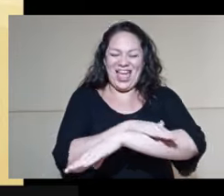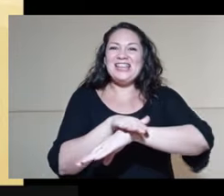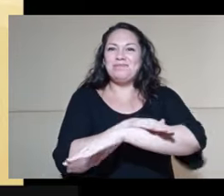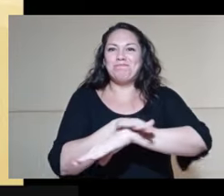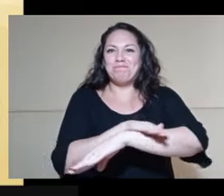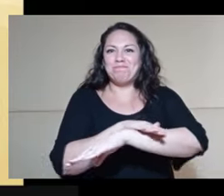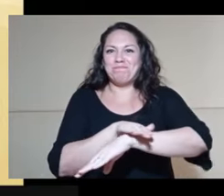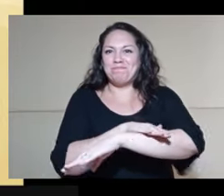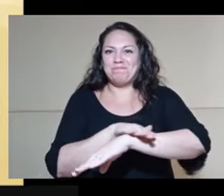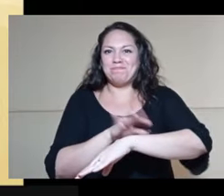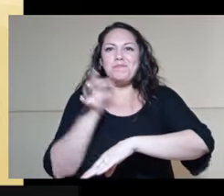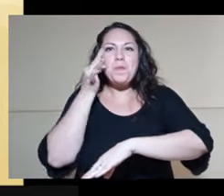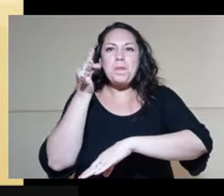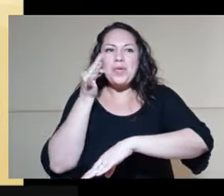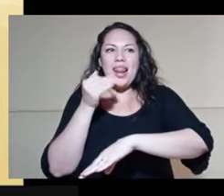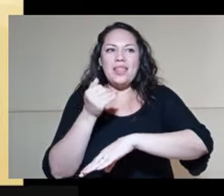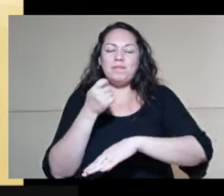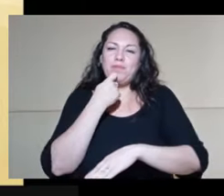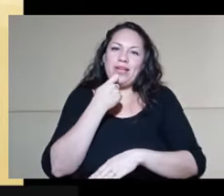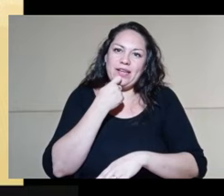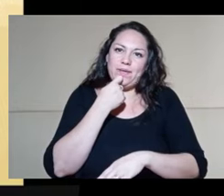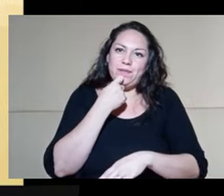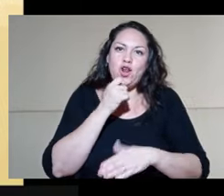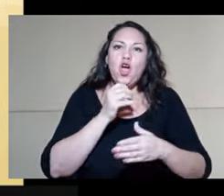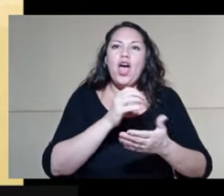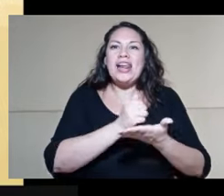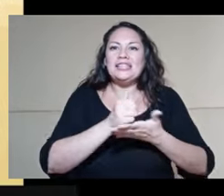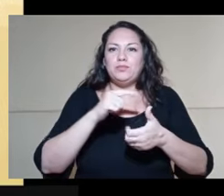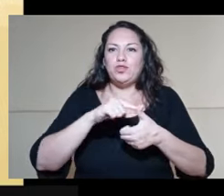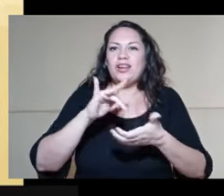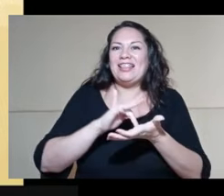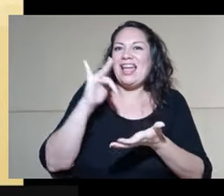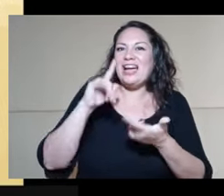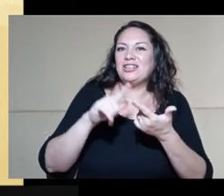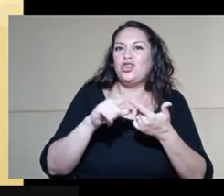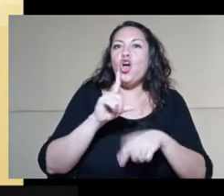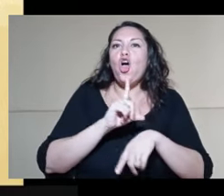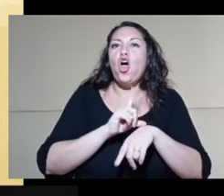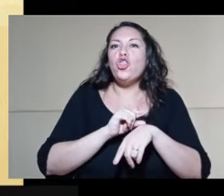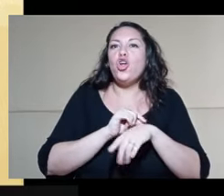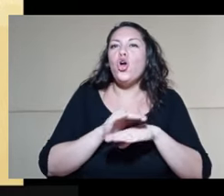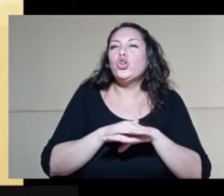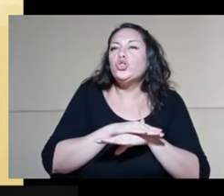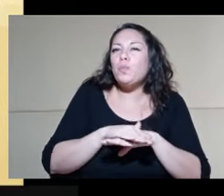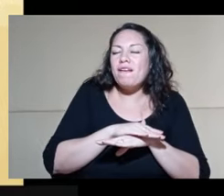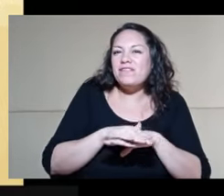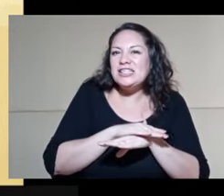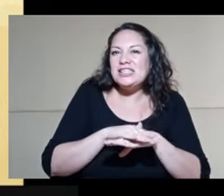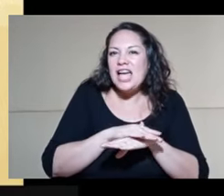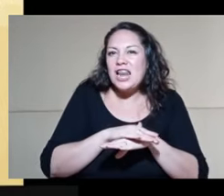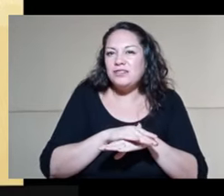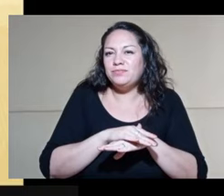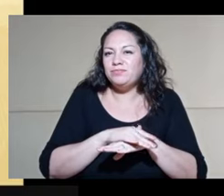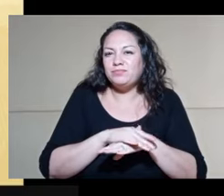exteroceptores, tienen que estar en la superficie de la piel. Y esos que están en la superficie de la piel son los receptores del tacto, los receptores del dolor